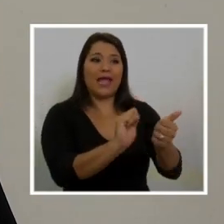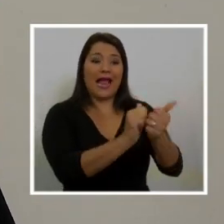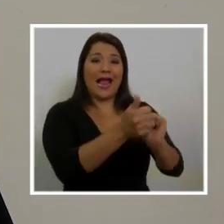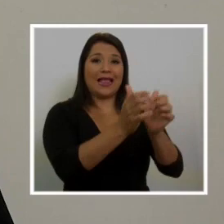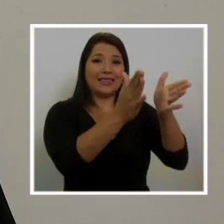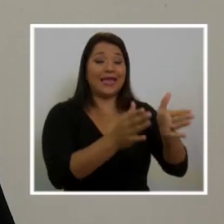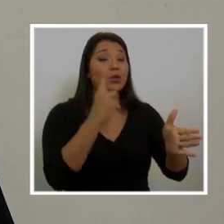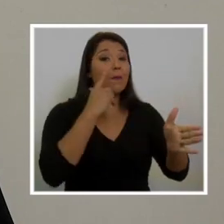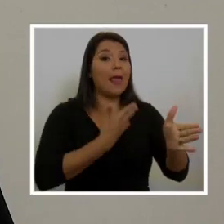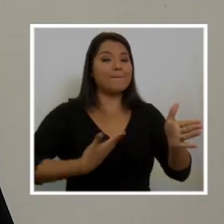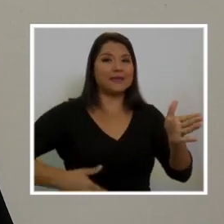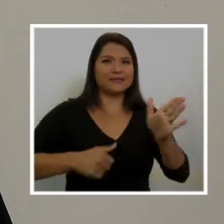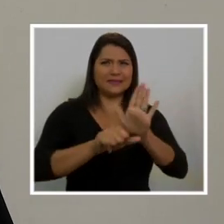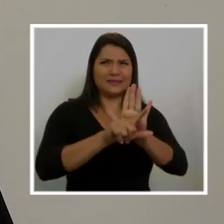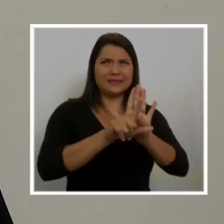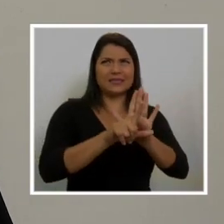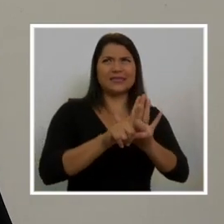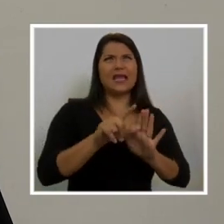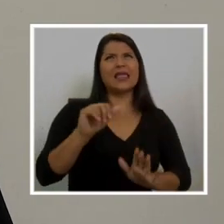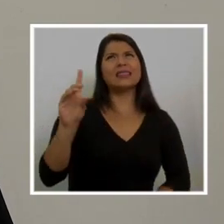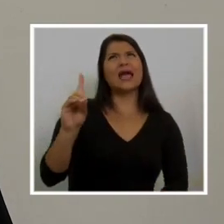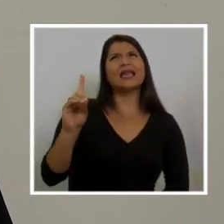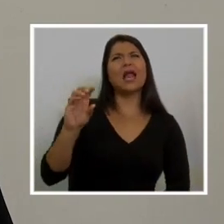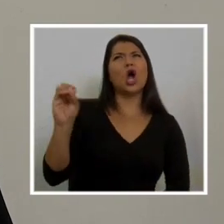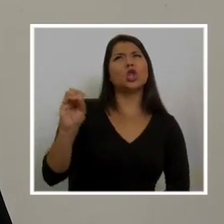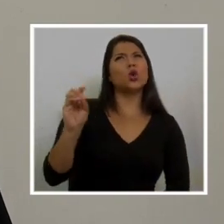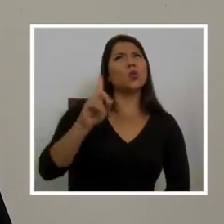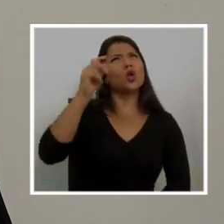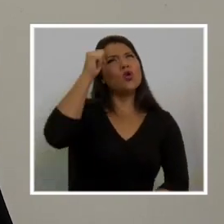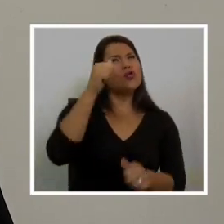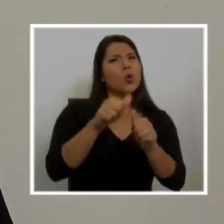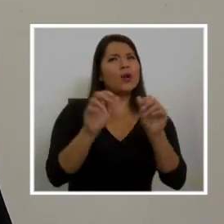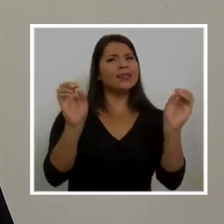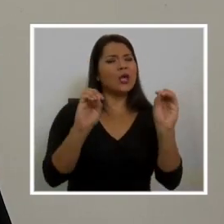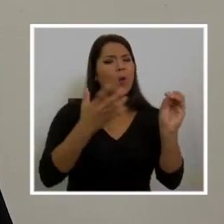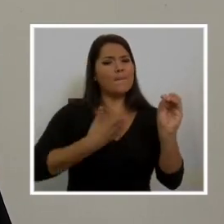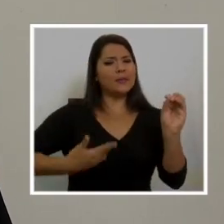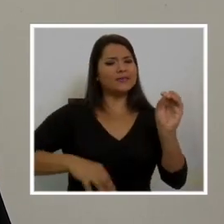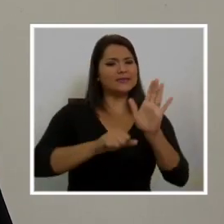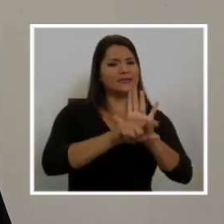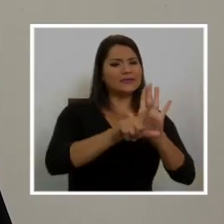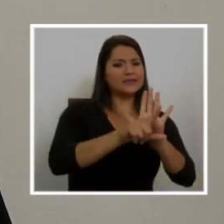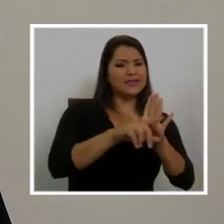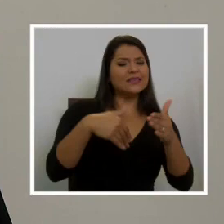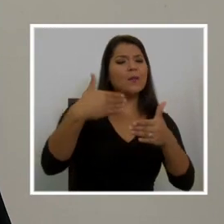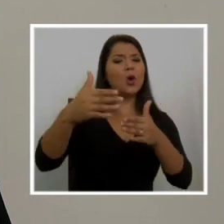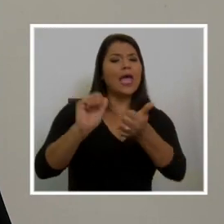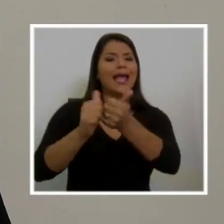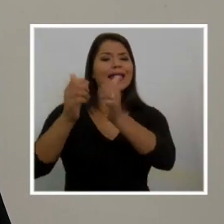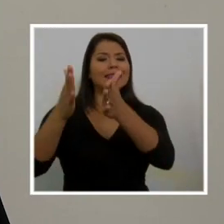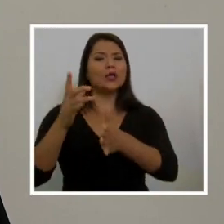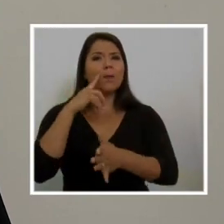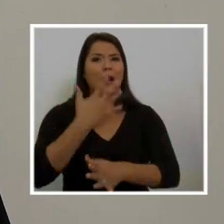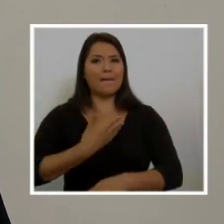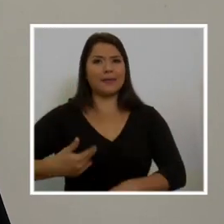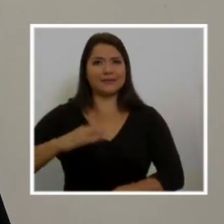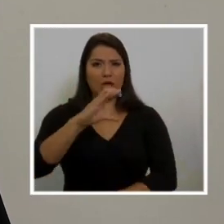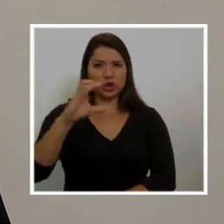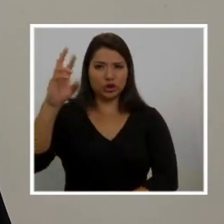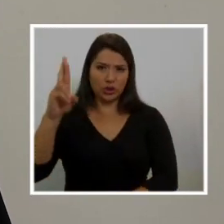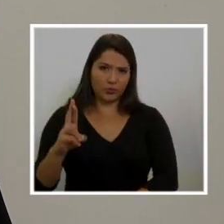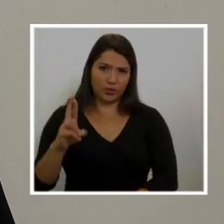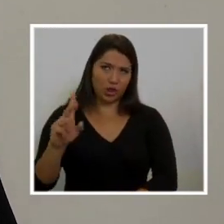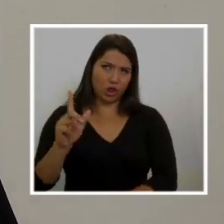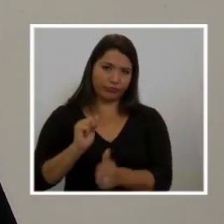don Daniel Oduber, no recuerdo ningún presidente del directorio legislativo que haya sido candidato presidencial y mucho menos presidente de